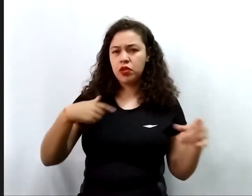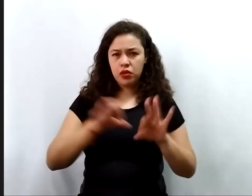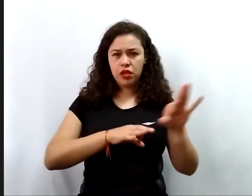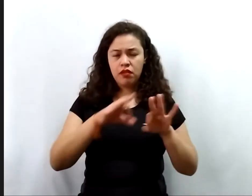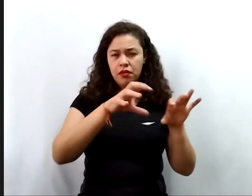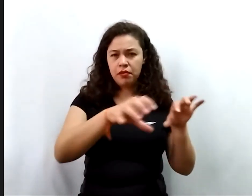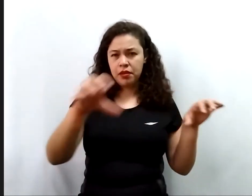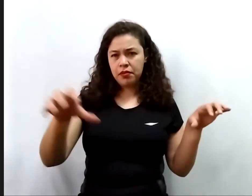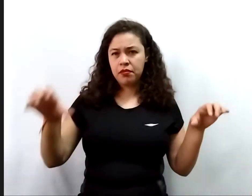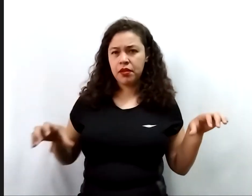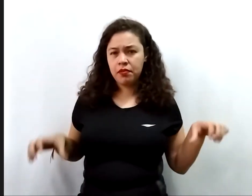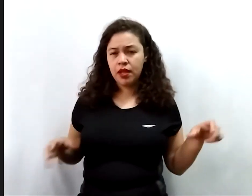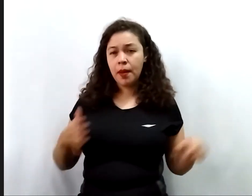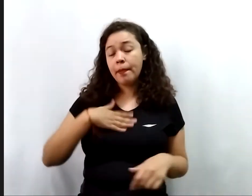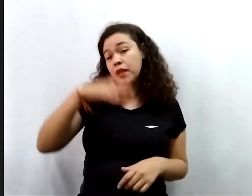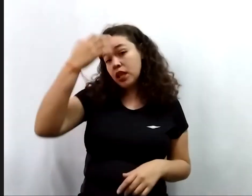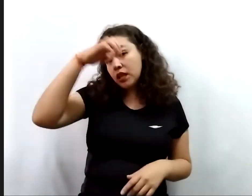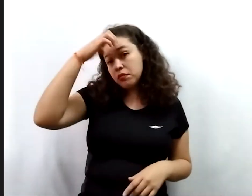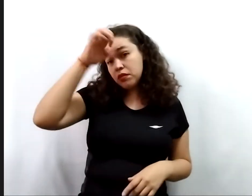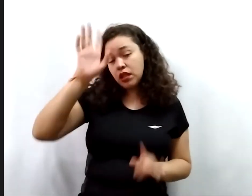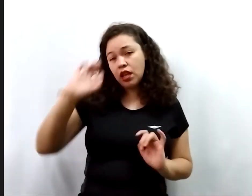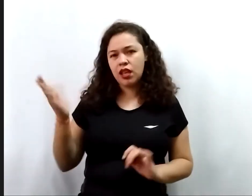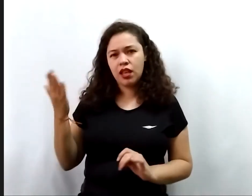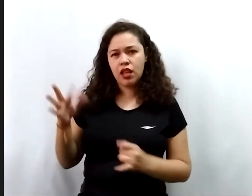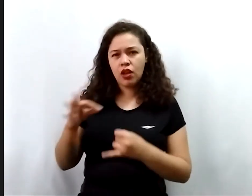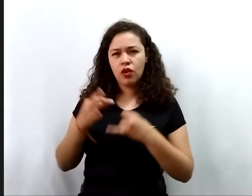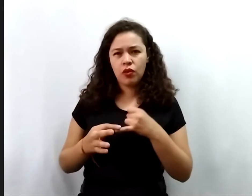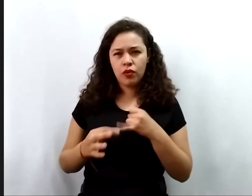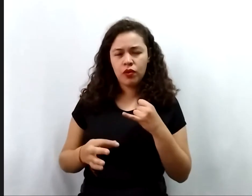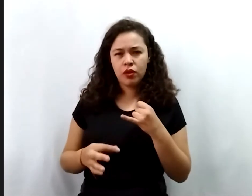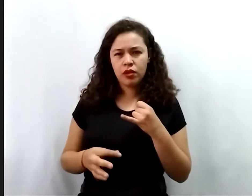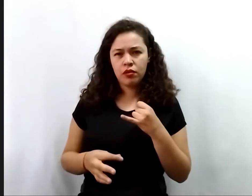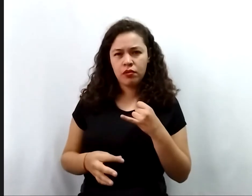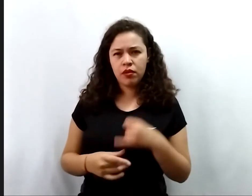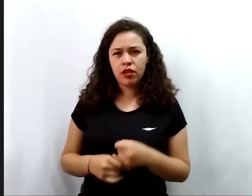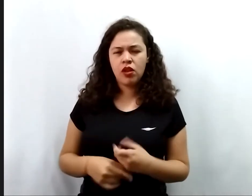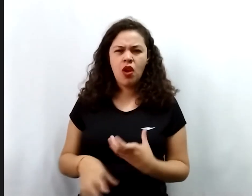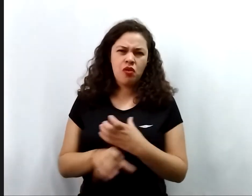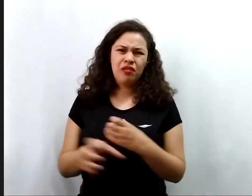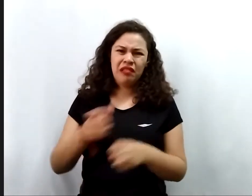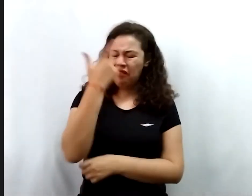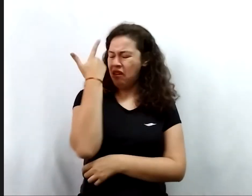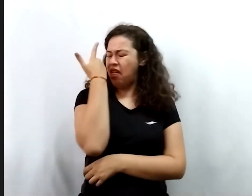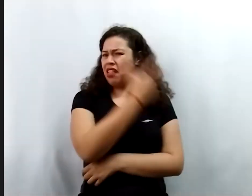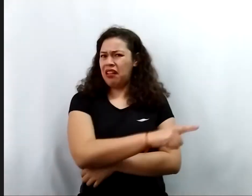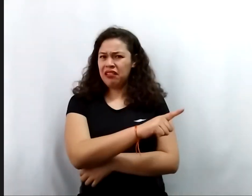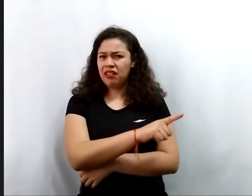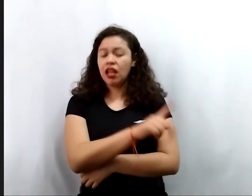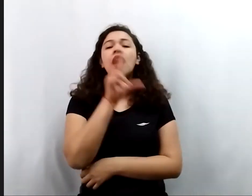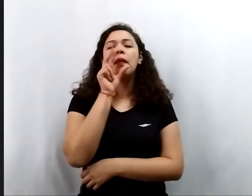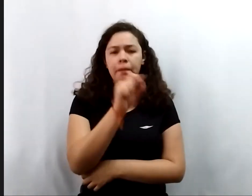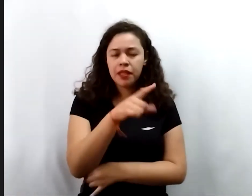Te voy a contar mi experiencia, esta última. No solamente he tenido cosas desagradables, también he tenido cosas muy